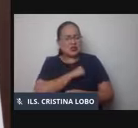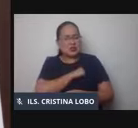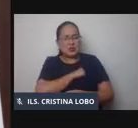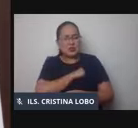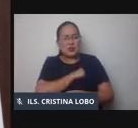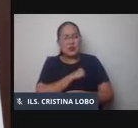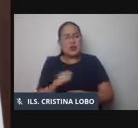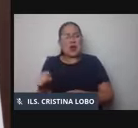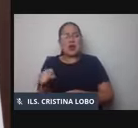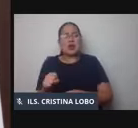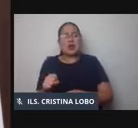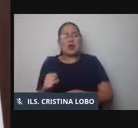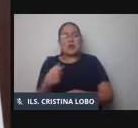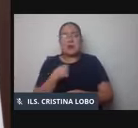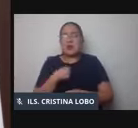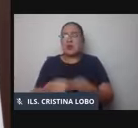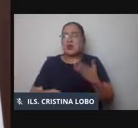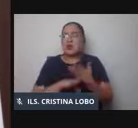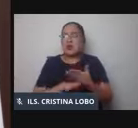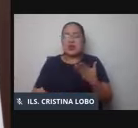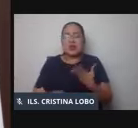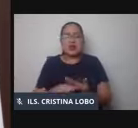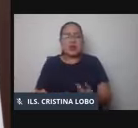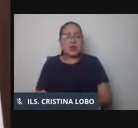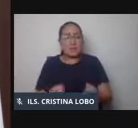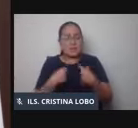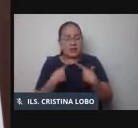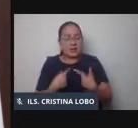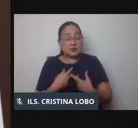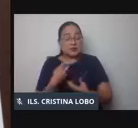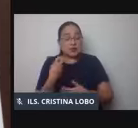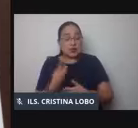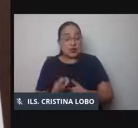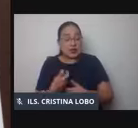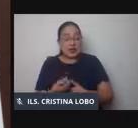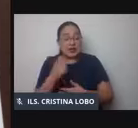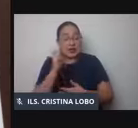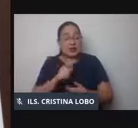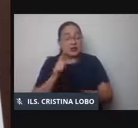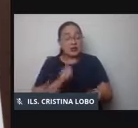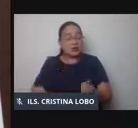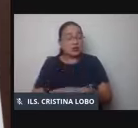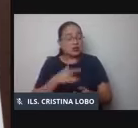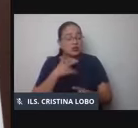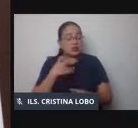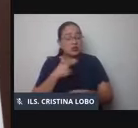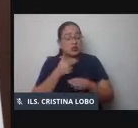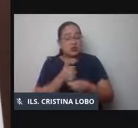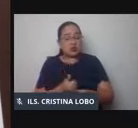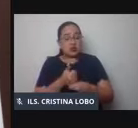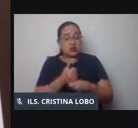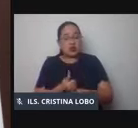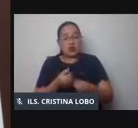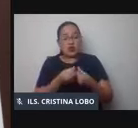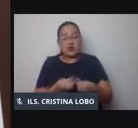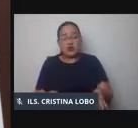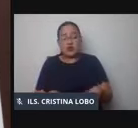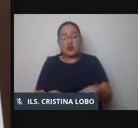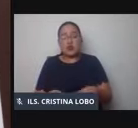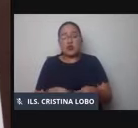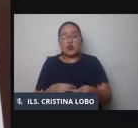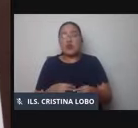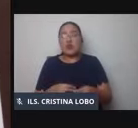de autolaceración, y ahí está la victimización. Pero no es, si se dan cuenta, no es una victimización que se